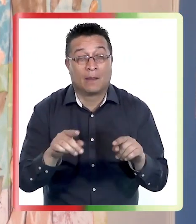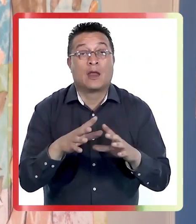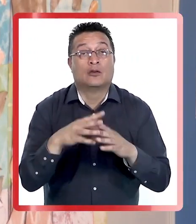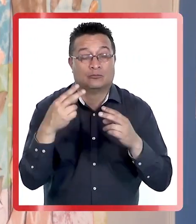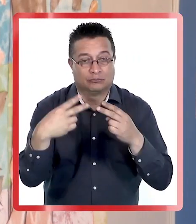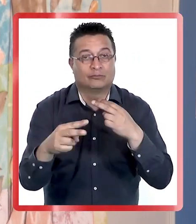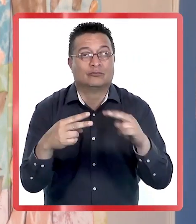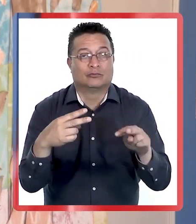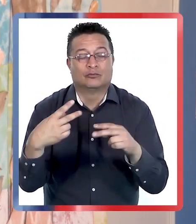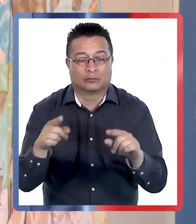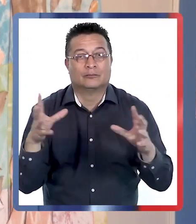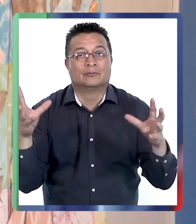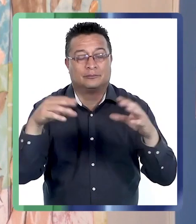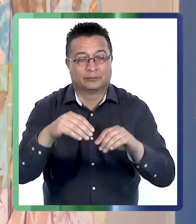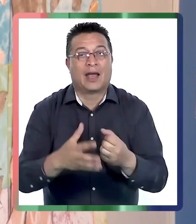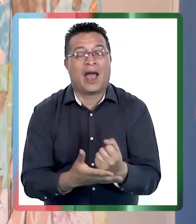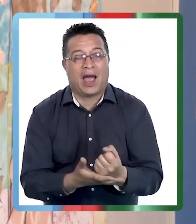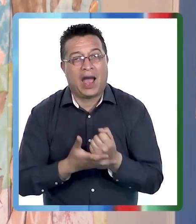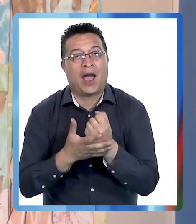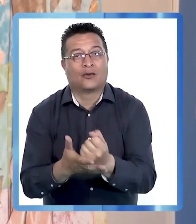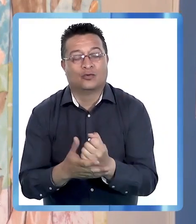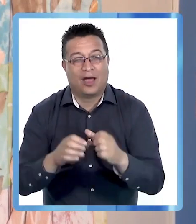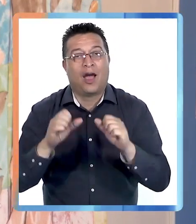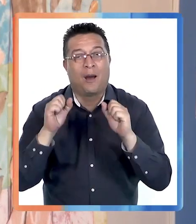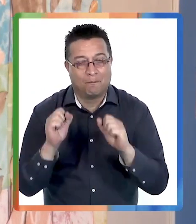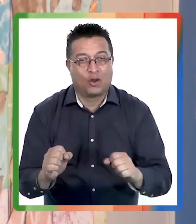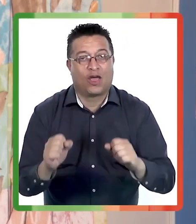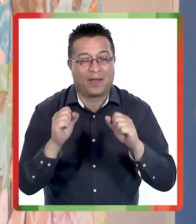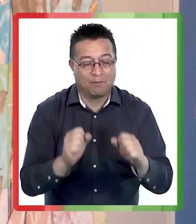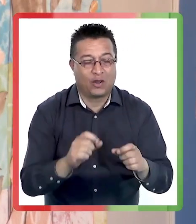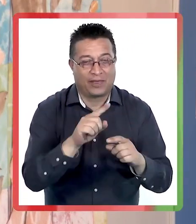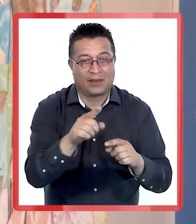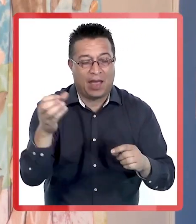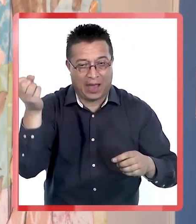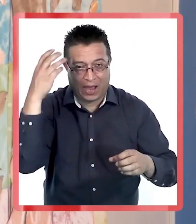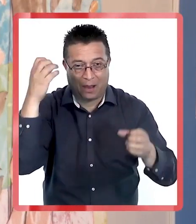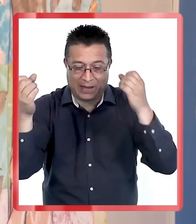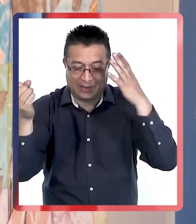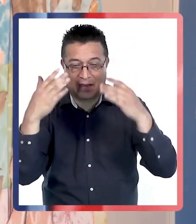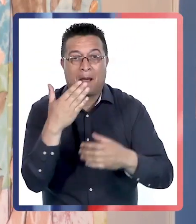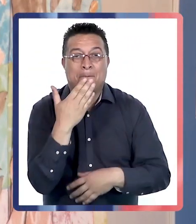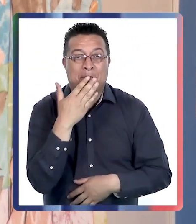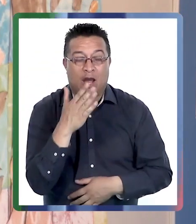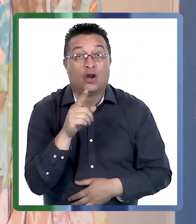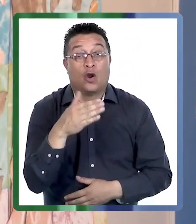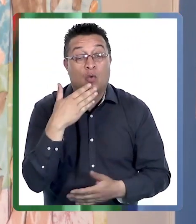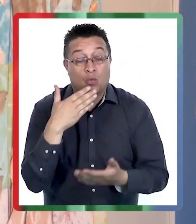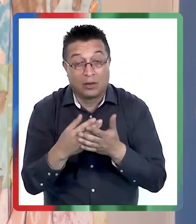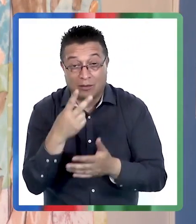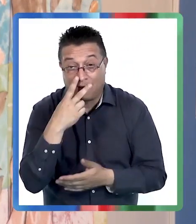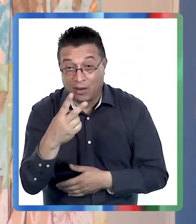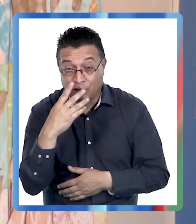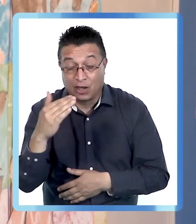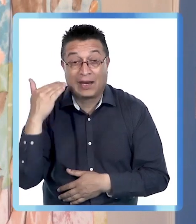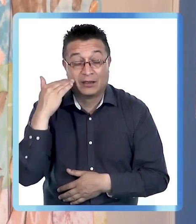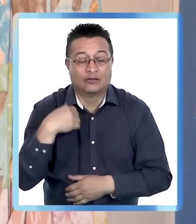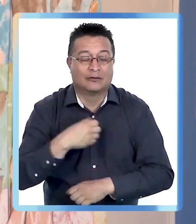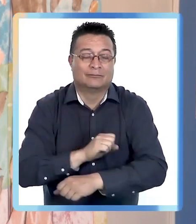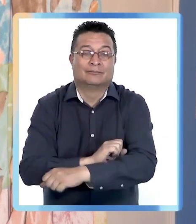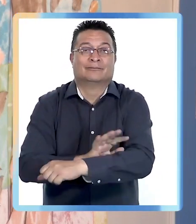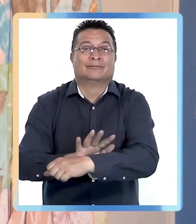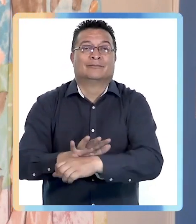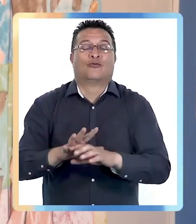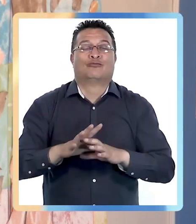es su material lo que los ayuda a poder aprender mejor Entonces cuando yo vi a los niños